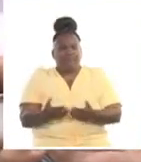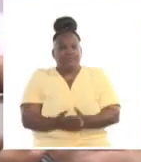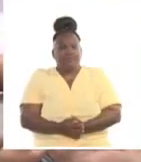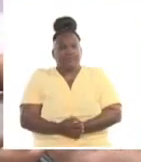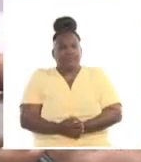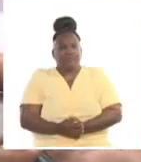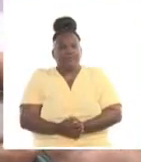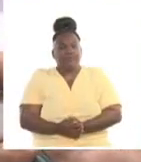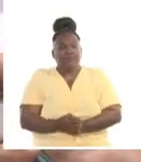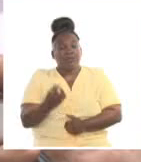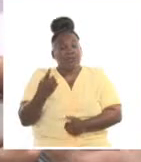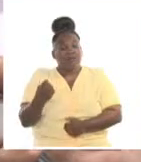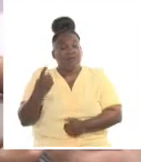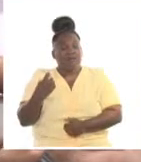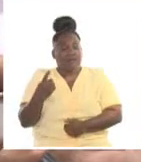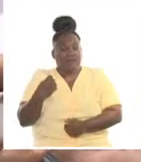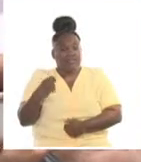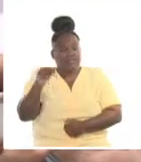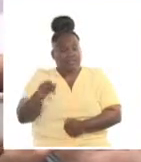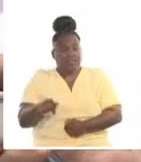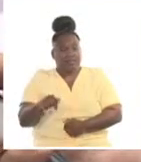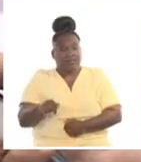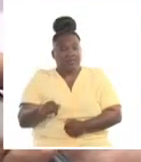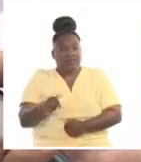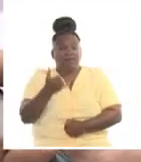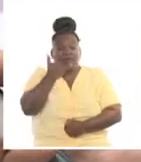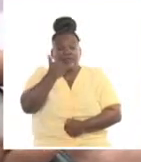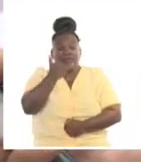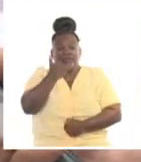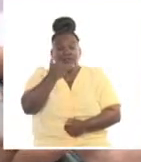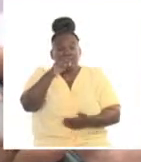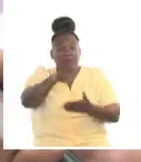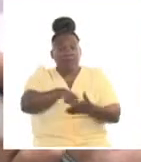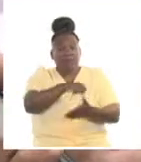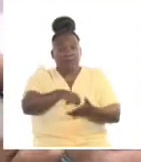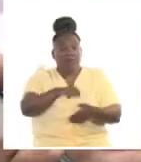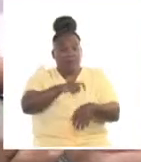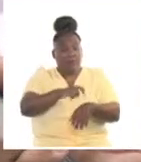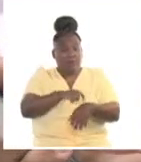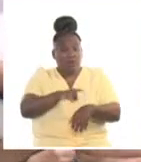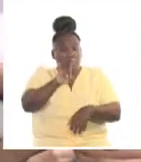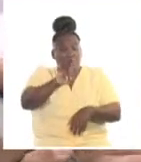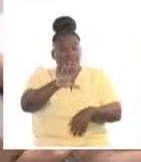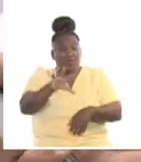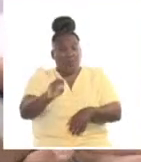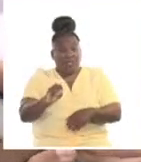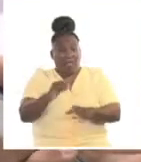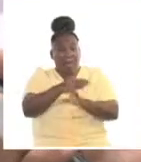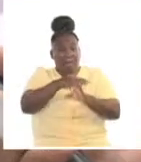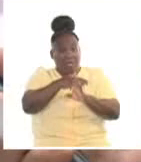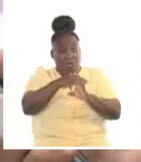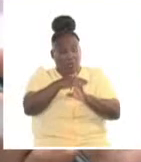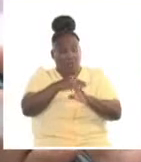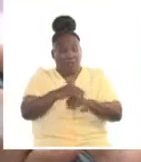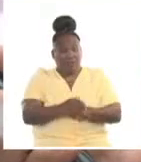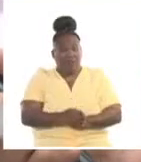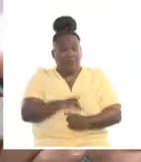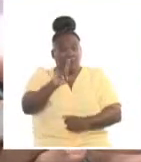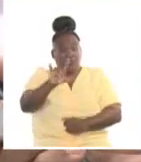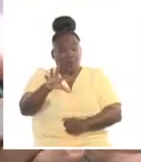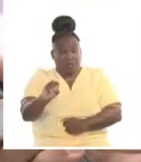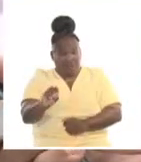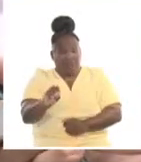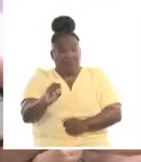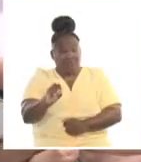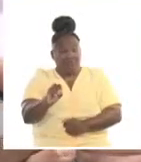este déficit que vamos a tener el día de hoy. Y la afectación que estamos previendo para la hora del mediodía son 950 megawatts, que es una afectación elevada,